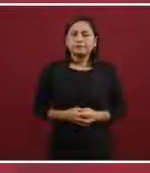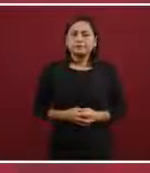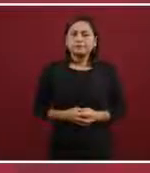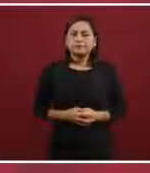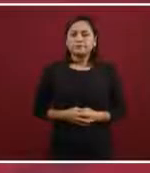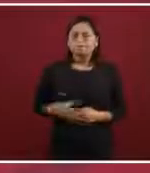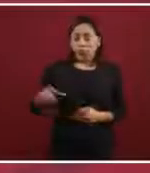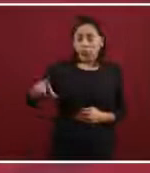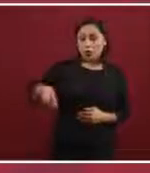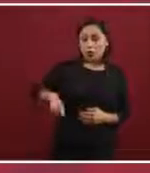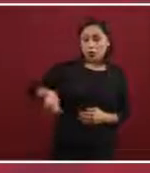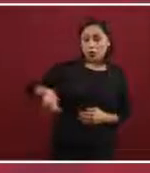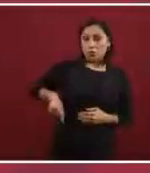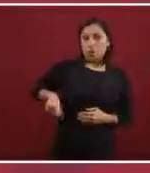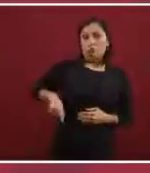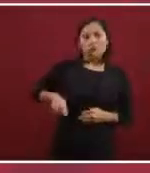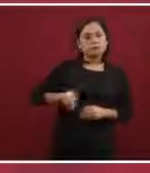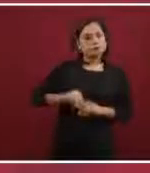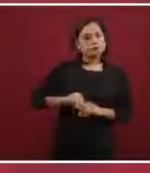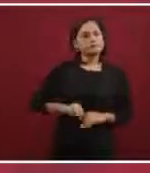juega un papel importante